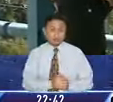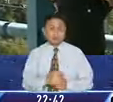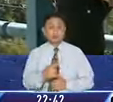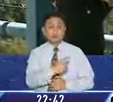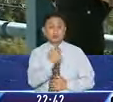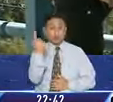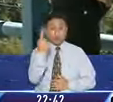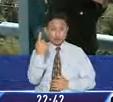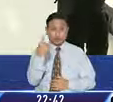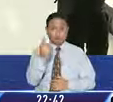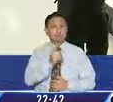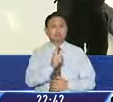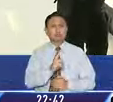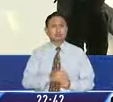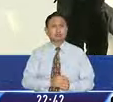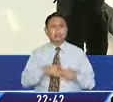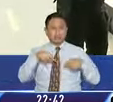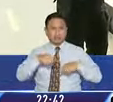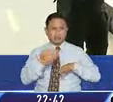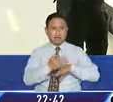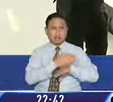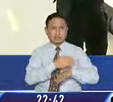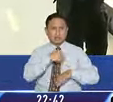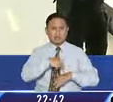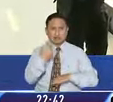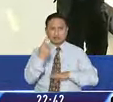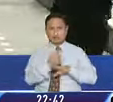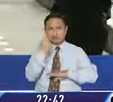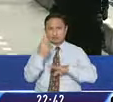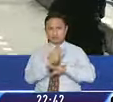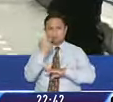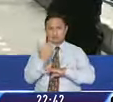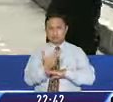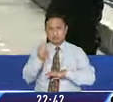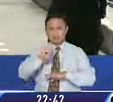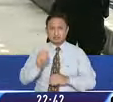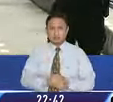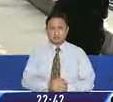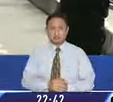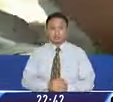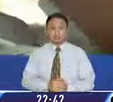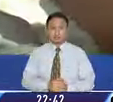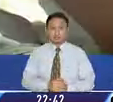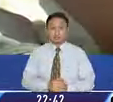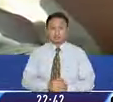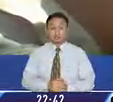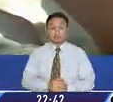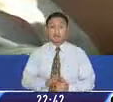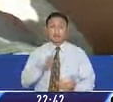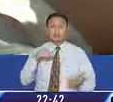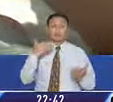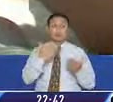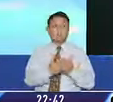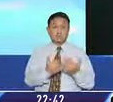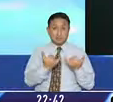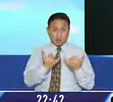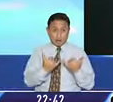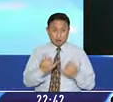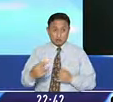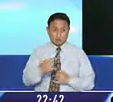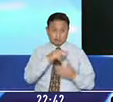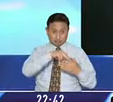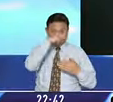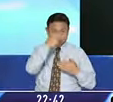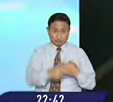policía atiende. En el sector han sido varios los eventos autolíticos, pero afortunadamente, hasta el momento, todos han quedado